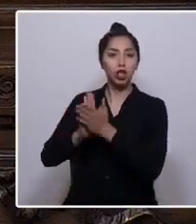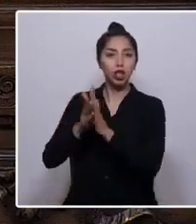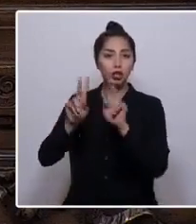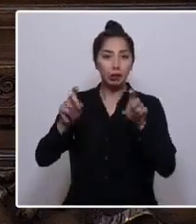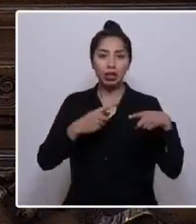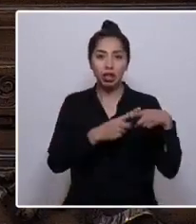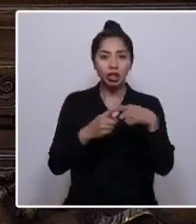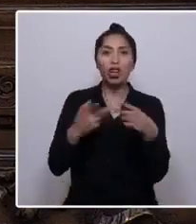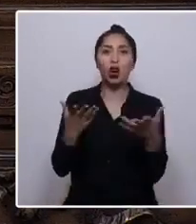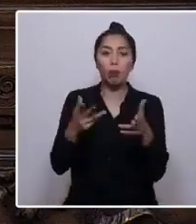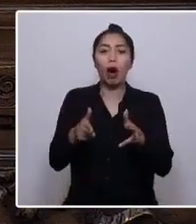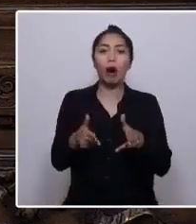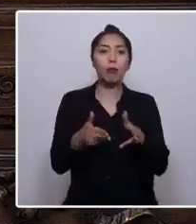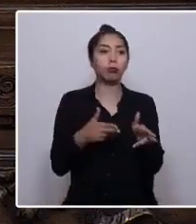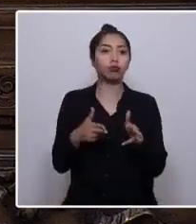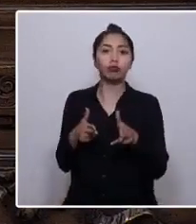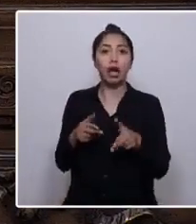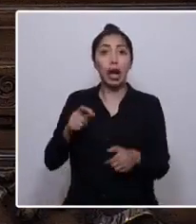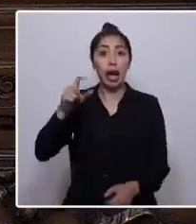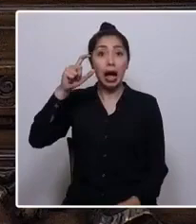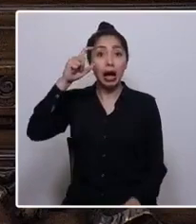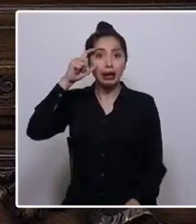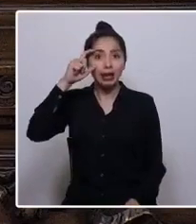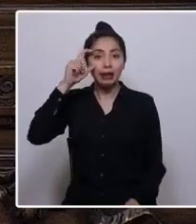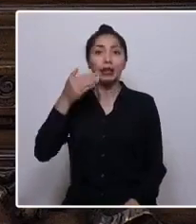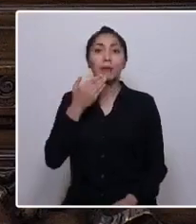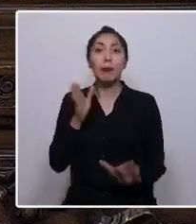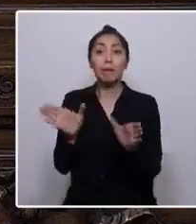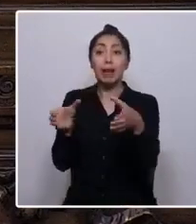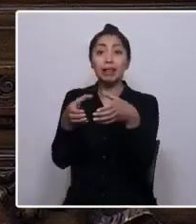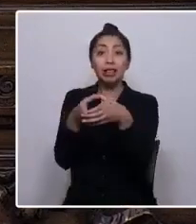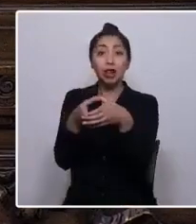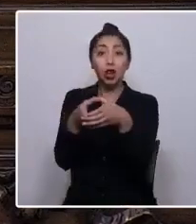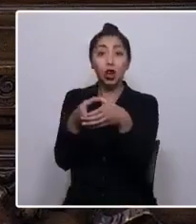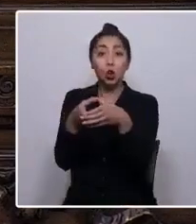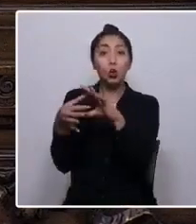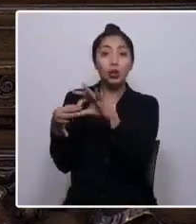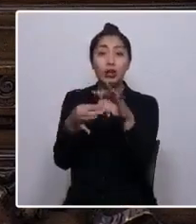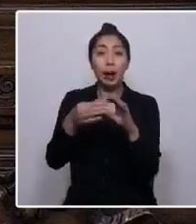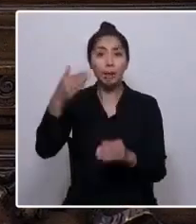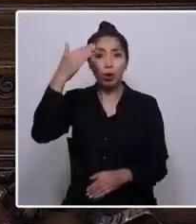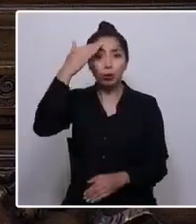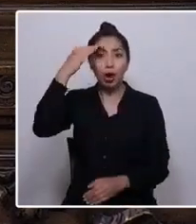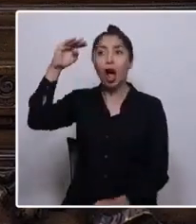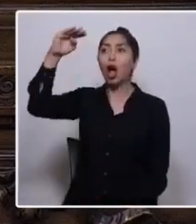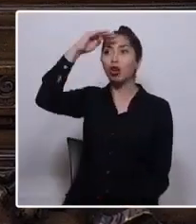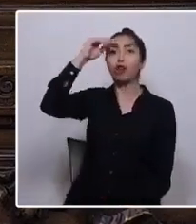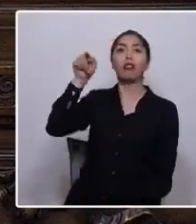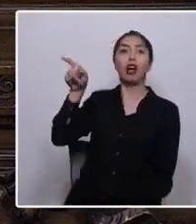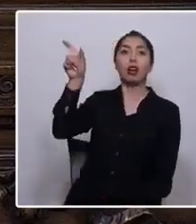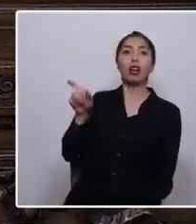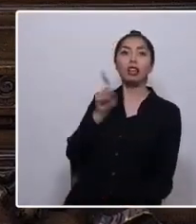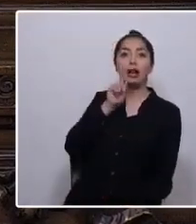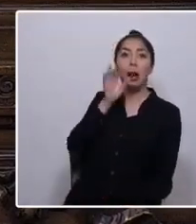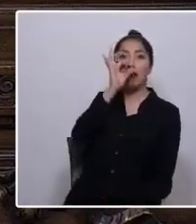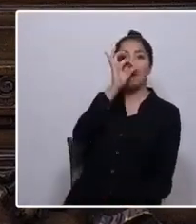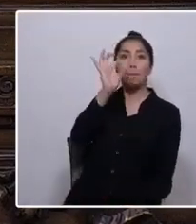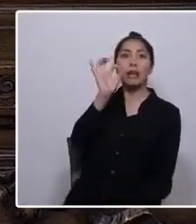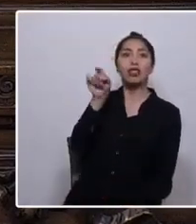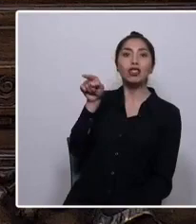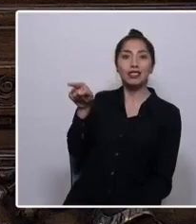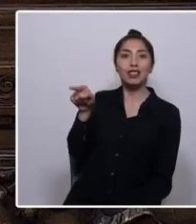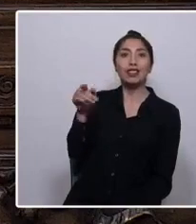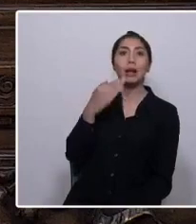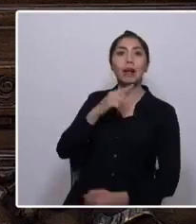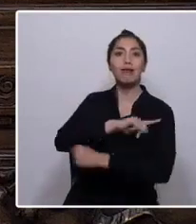en la mano allende y los partidos de la unidad popular confiaron en pinochet y en la podrida oficialidad de las fuerzas